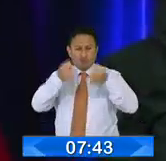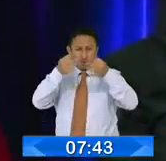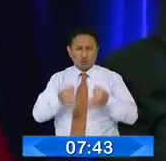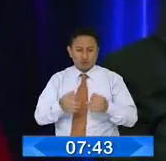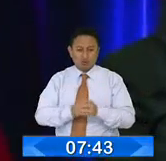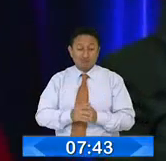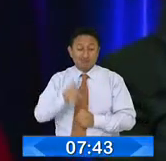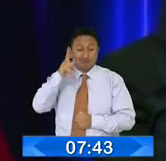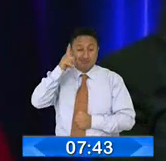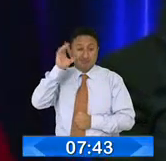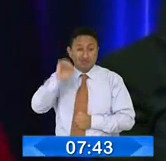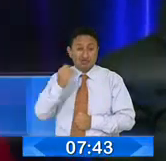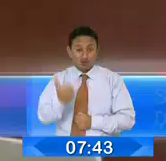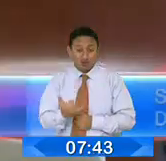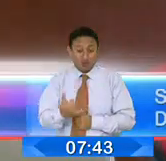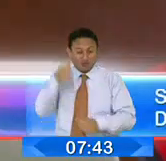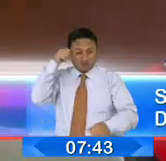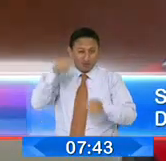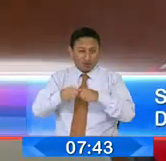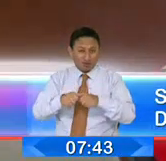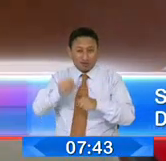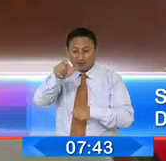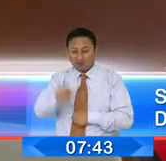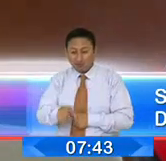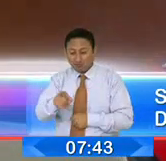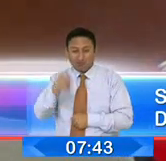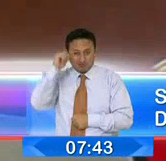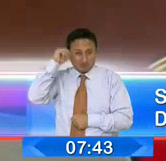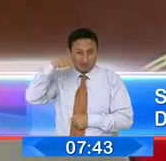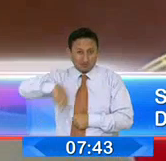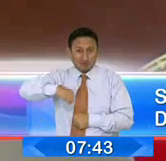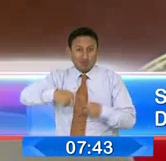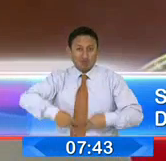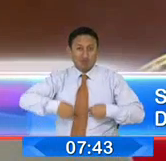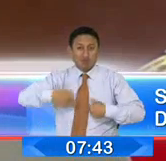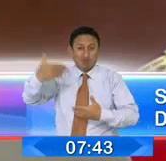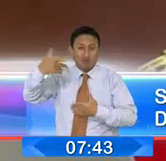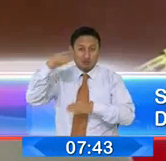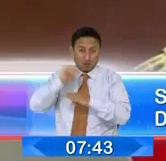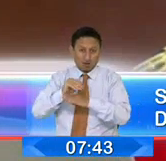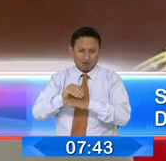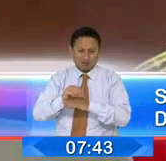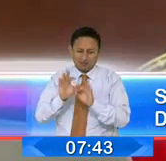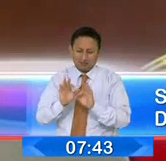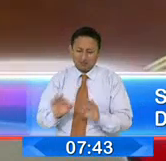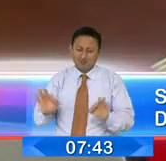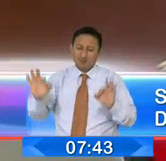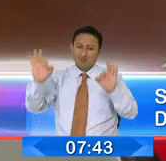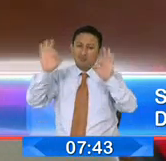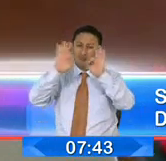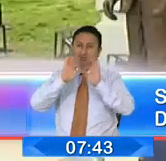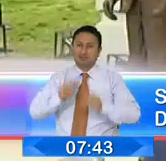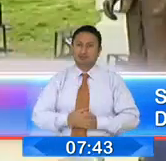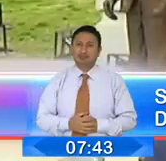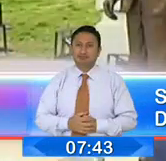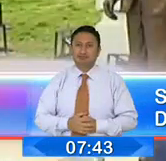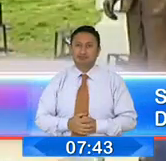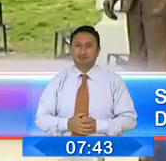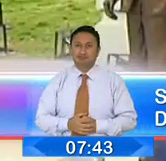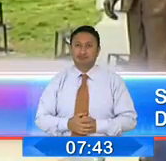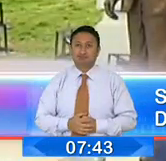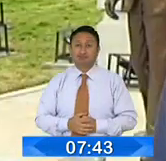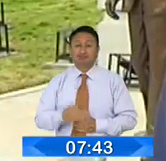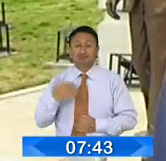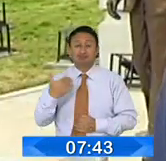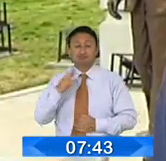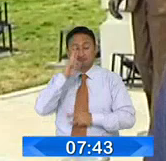Guillermo Lasso haya recordado quién fue este personaje en la vida política del país durante su investidura. El mayor homenaje que se les